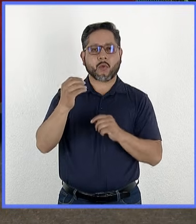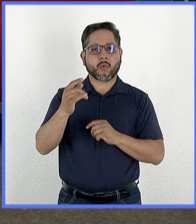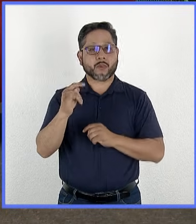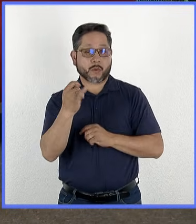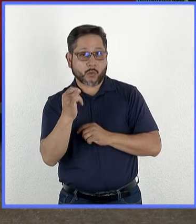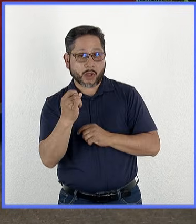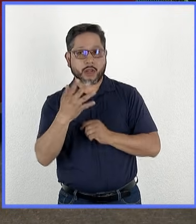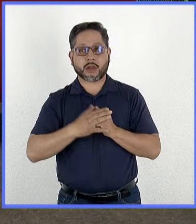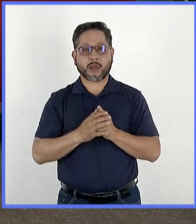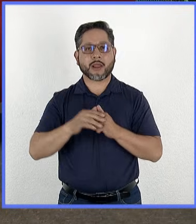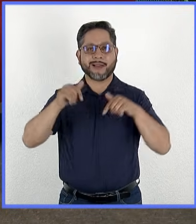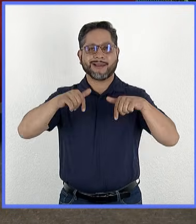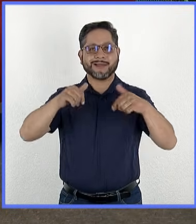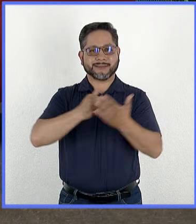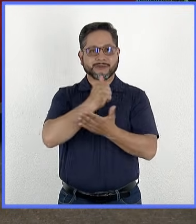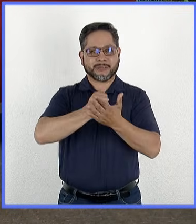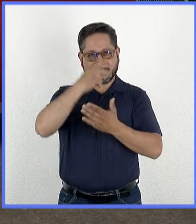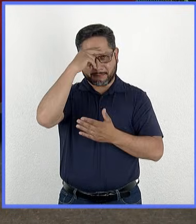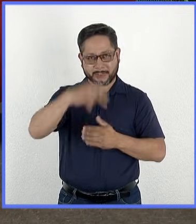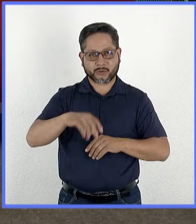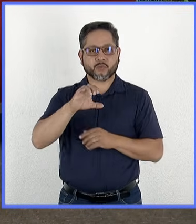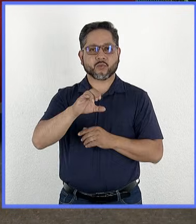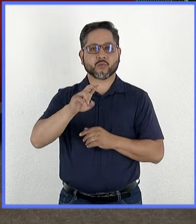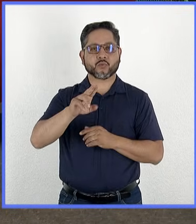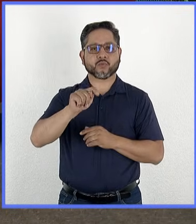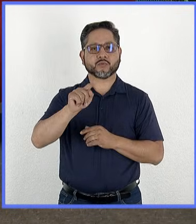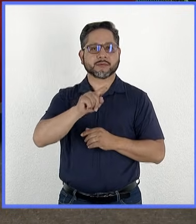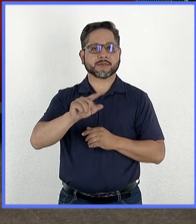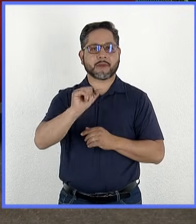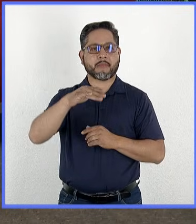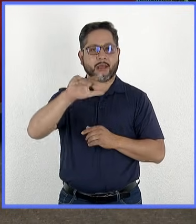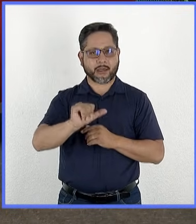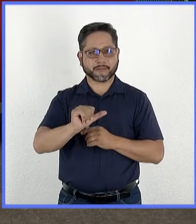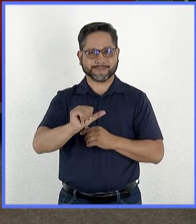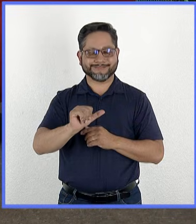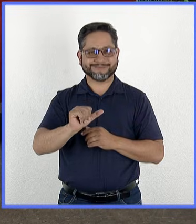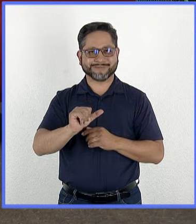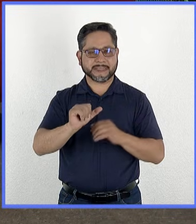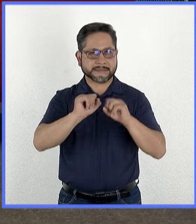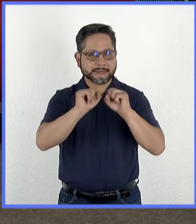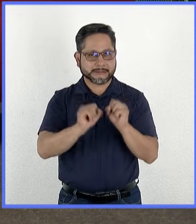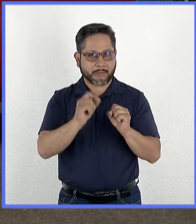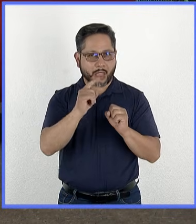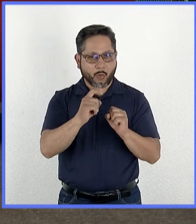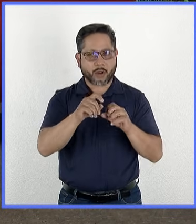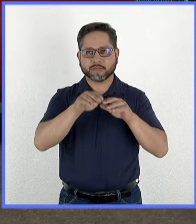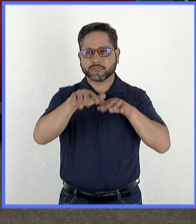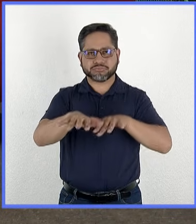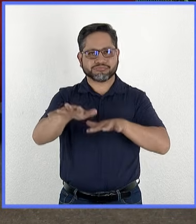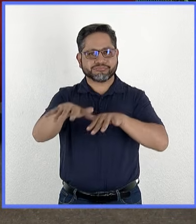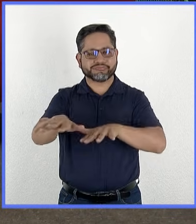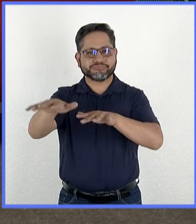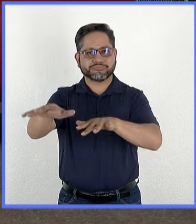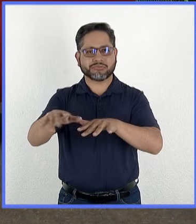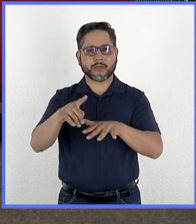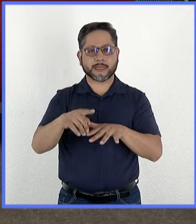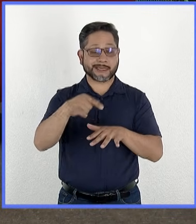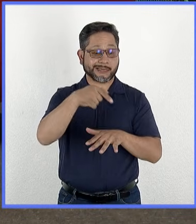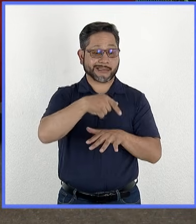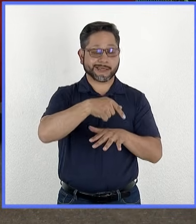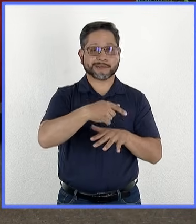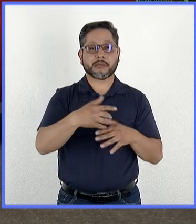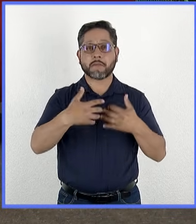mismo sistema Cutzamala para la Ciudad de México. En términos comunes y corrientes, un sistema de bombeo se